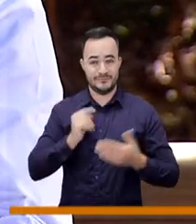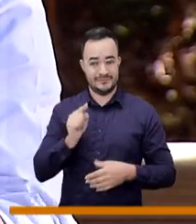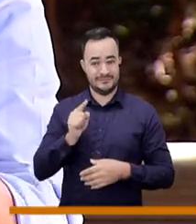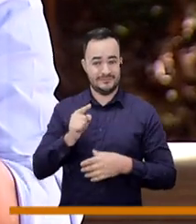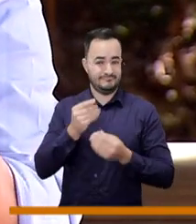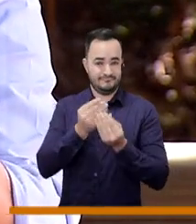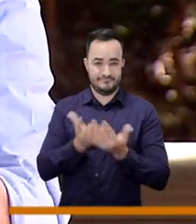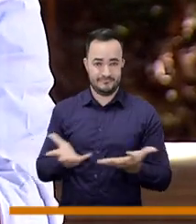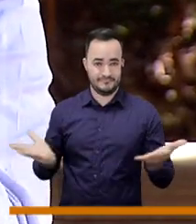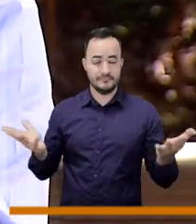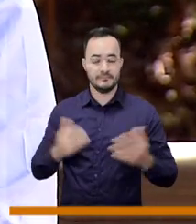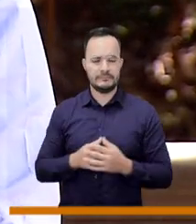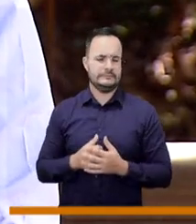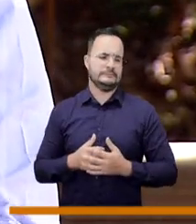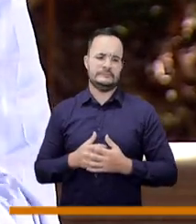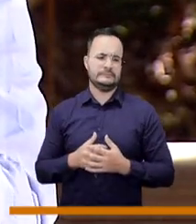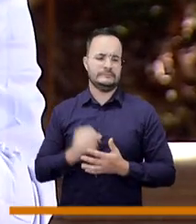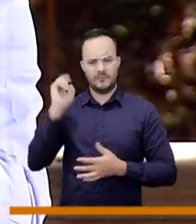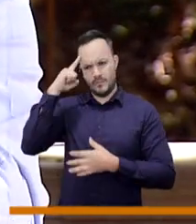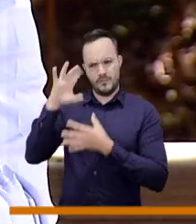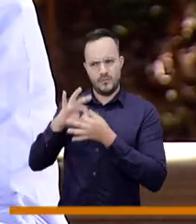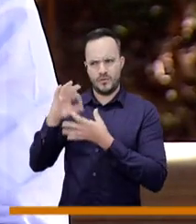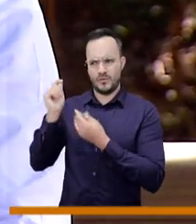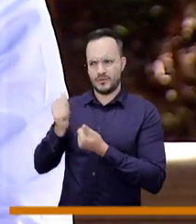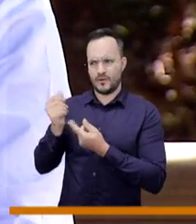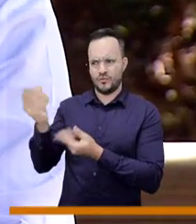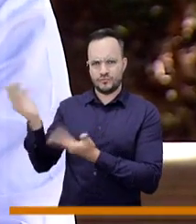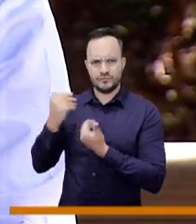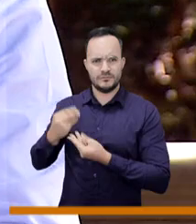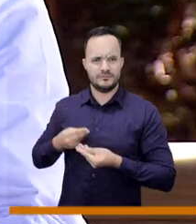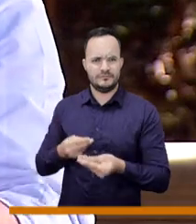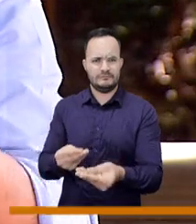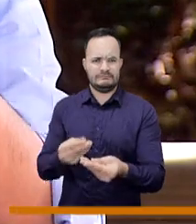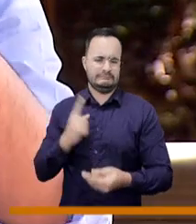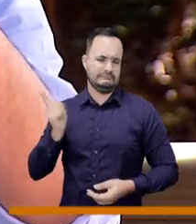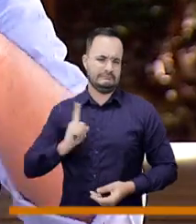telecomunicaciones no se justifica invertir recursos públicos.